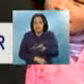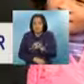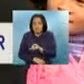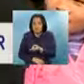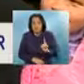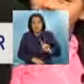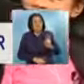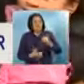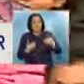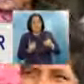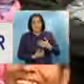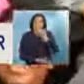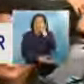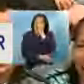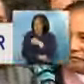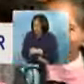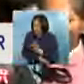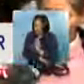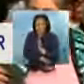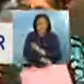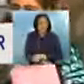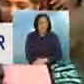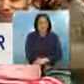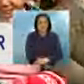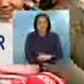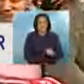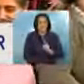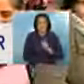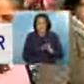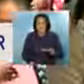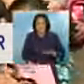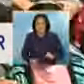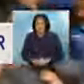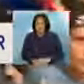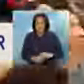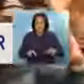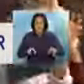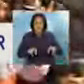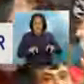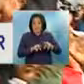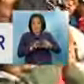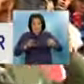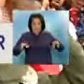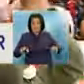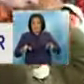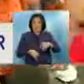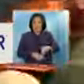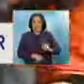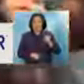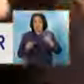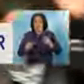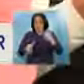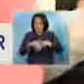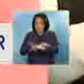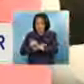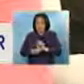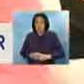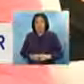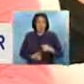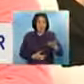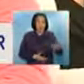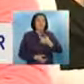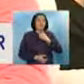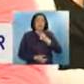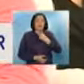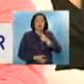¡No tengo! Ah, la invitación, no hay invitación. La tribuna de los invasores disfrutó de inicio a fin. Lo que me